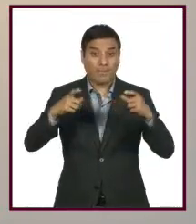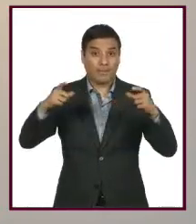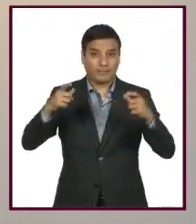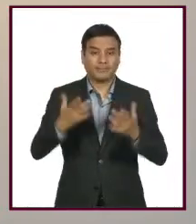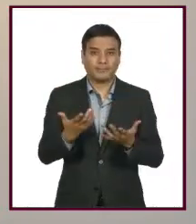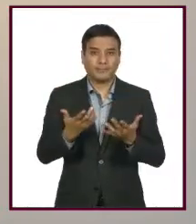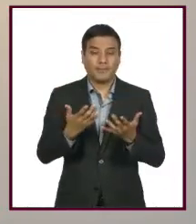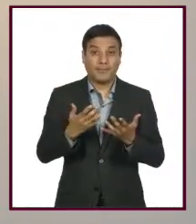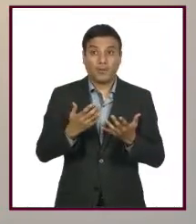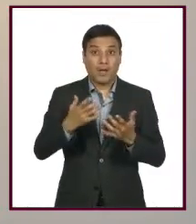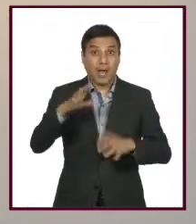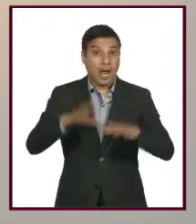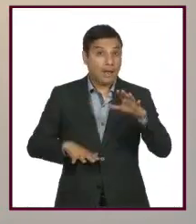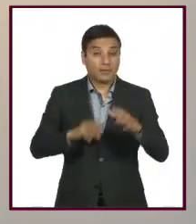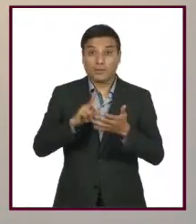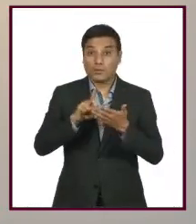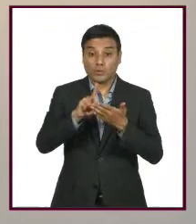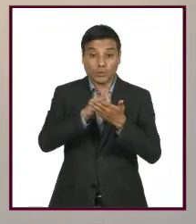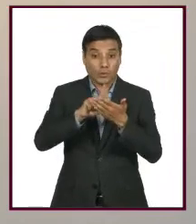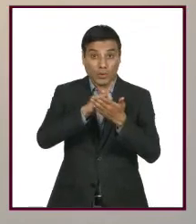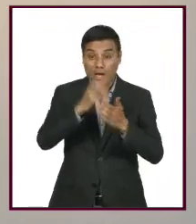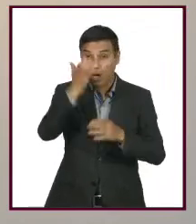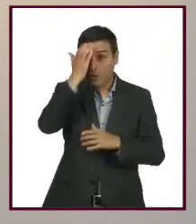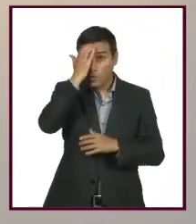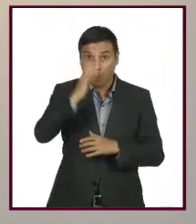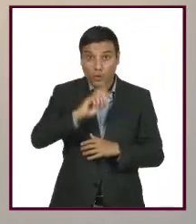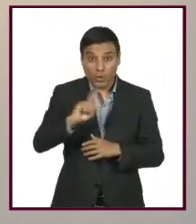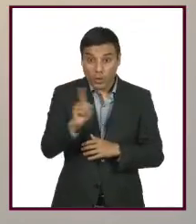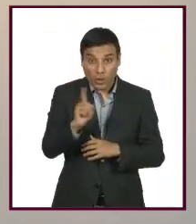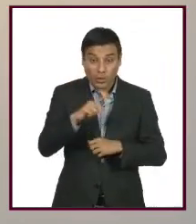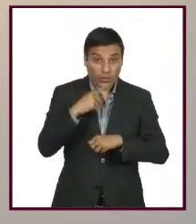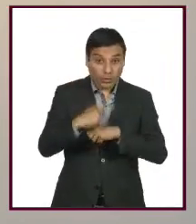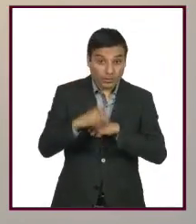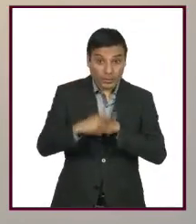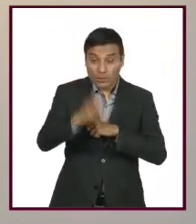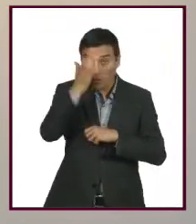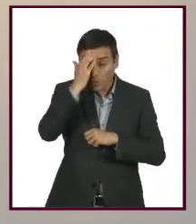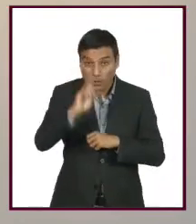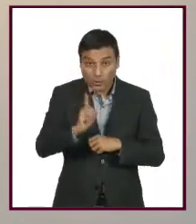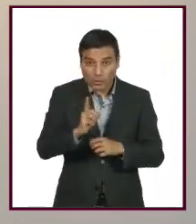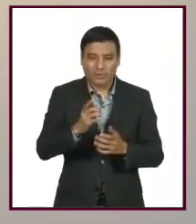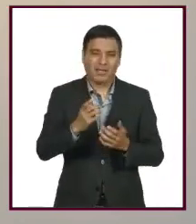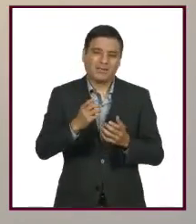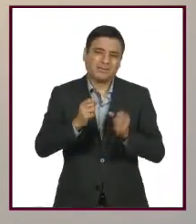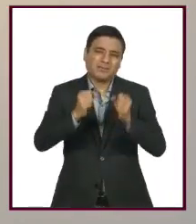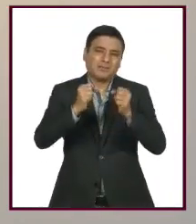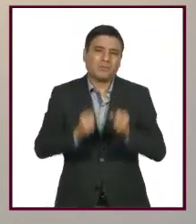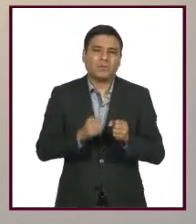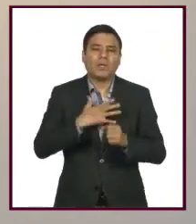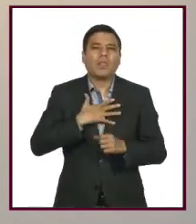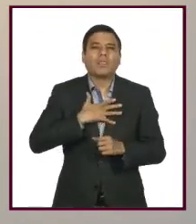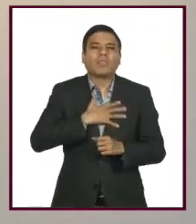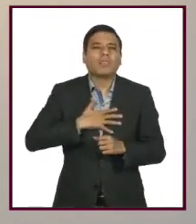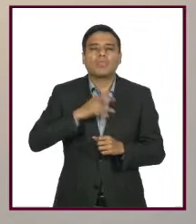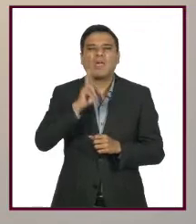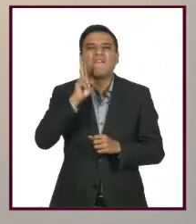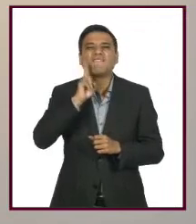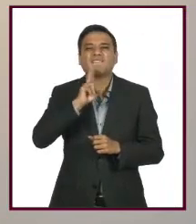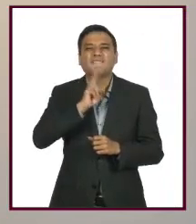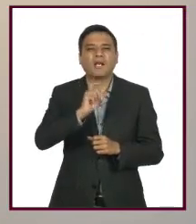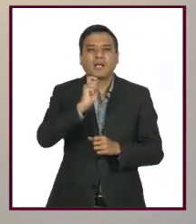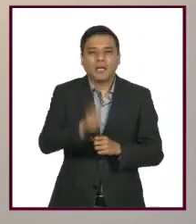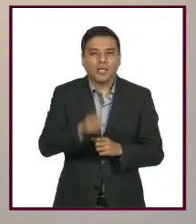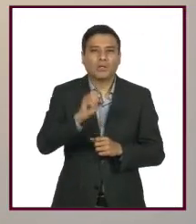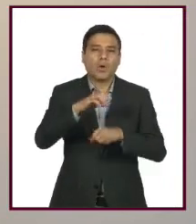consecuencias negativas de estas sustancias, hace que más fácil, pues como experimentación o para pertenecer a un grupo